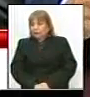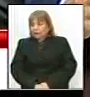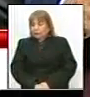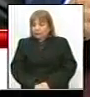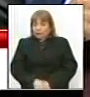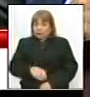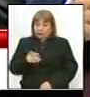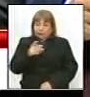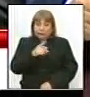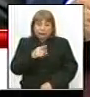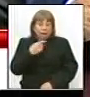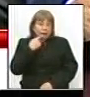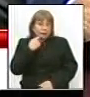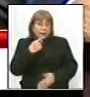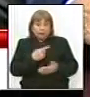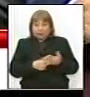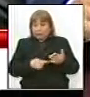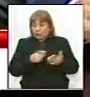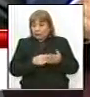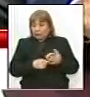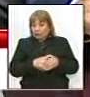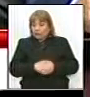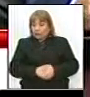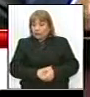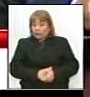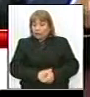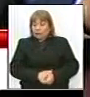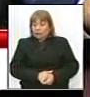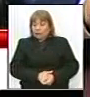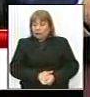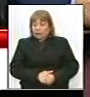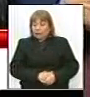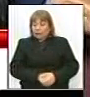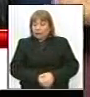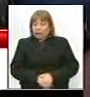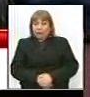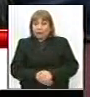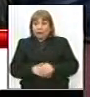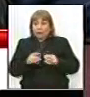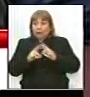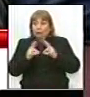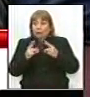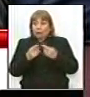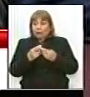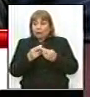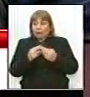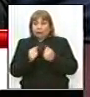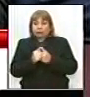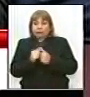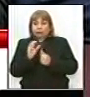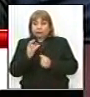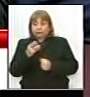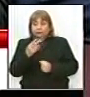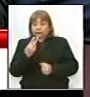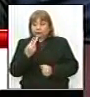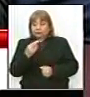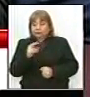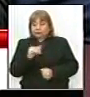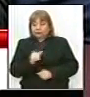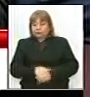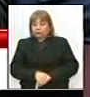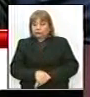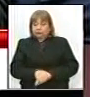él también niega y una reunión el señor chaval hace